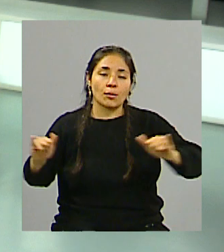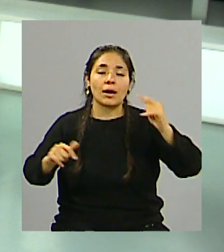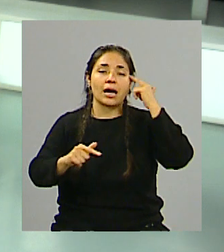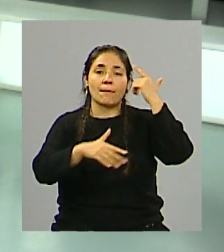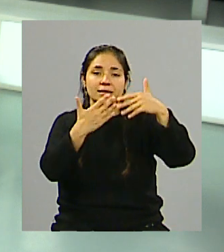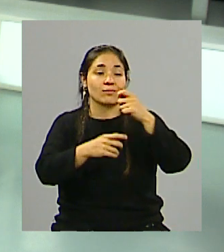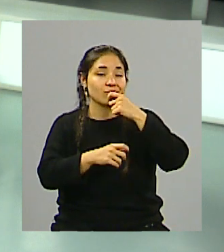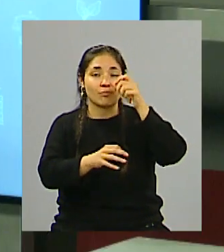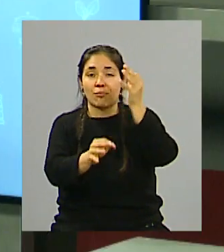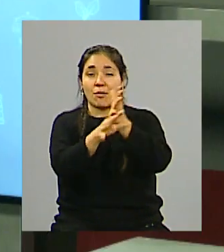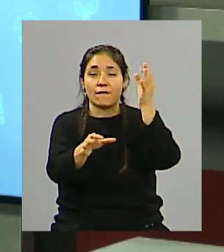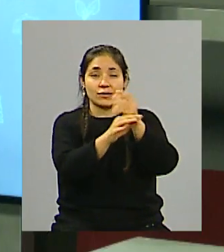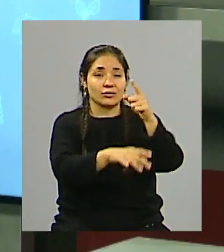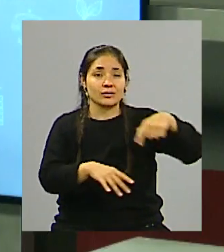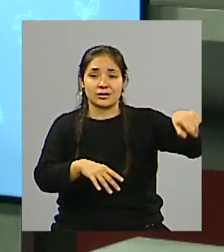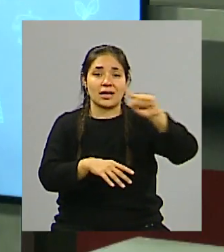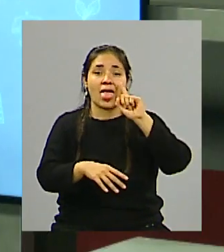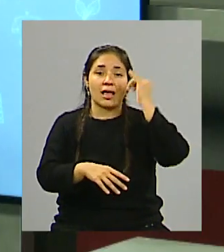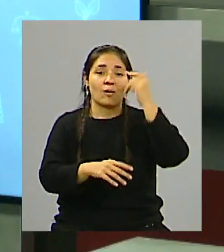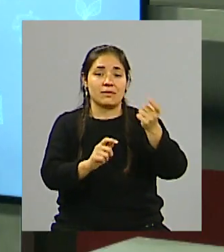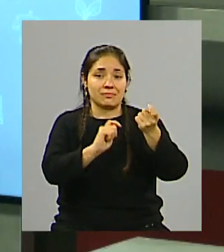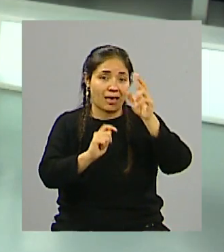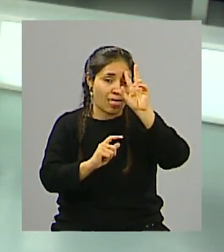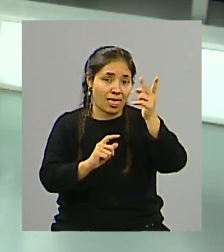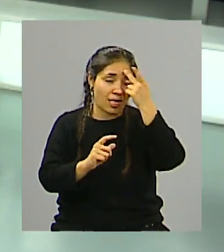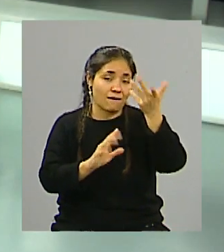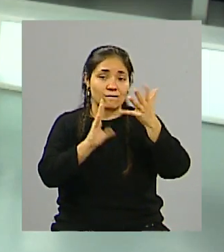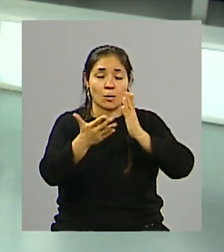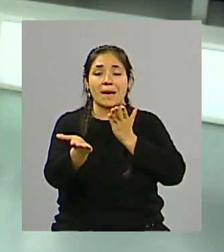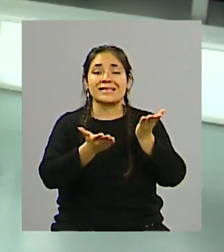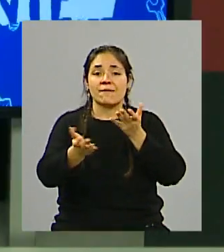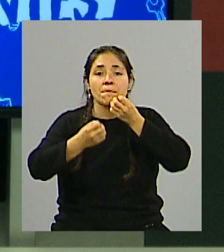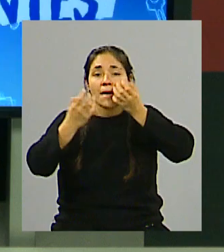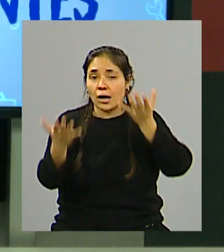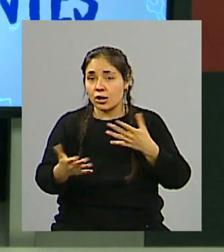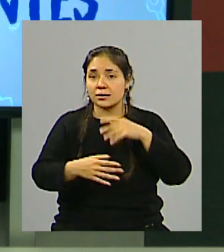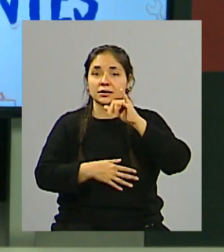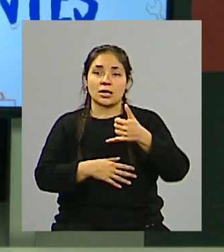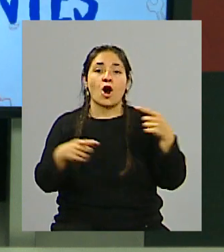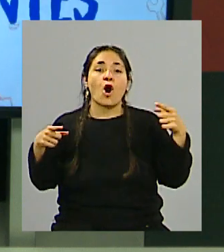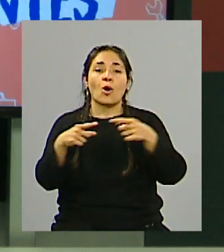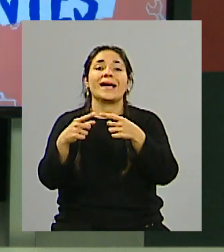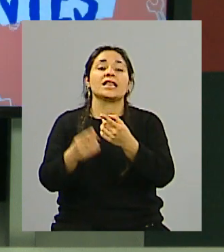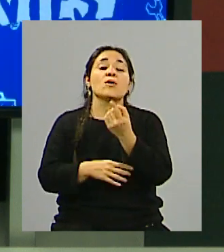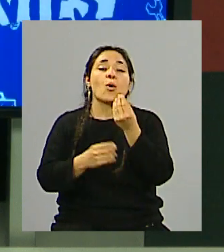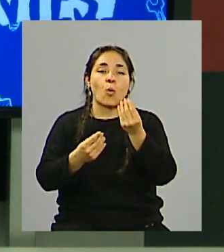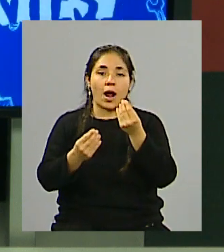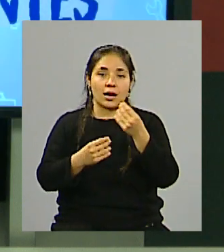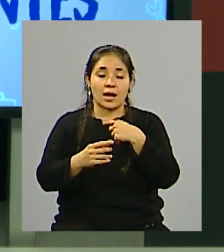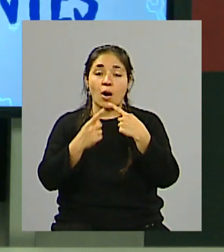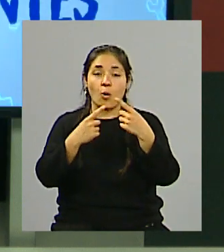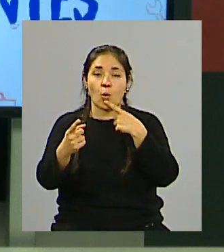esos profesionales en que tienen que tener un mejor trato para sus pacientes. Claro, uno de los objetivos de la implementación de la encuesta es poder tener